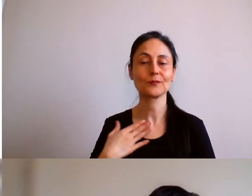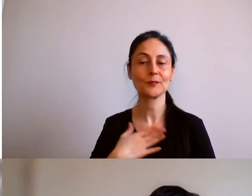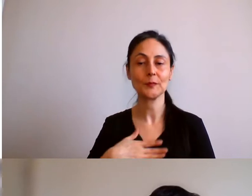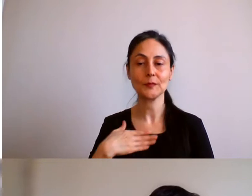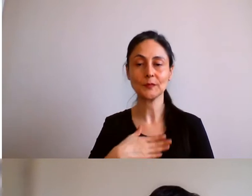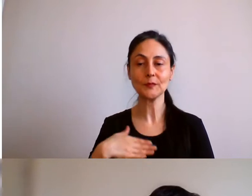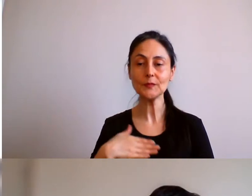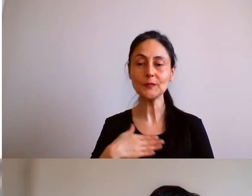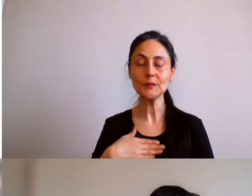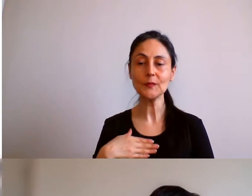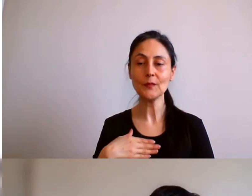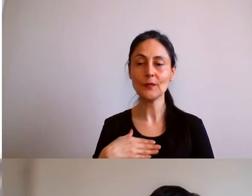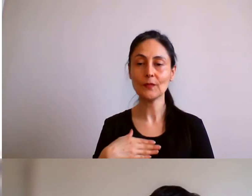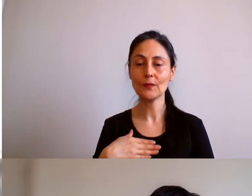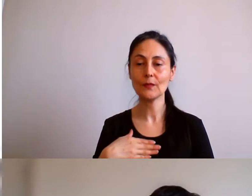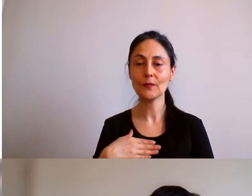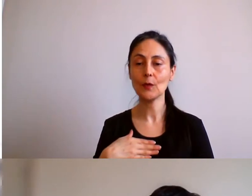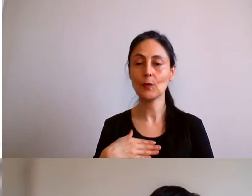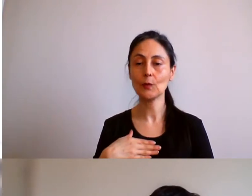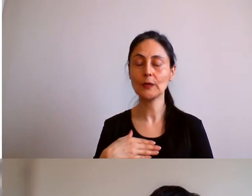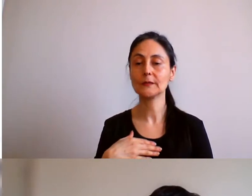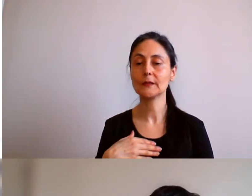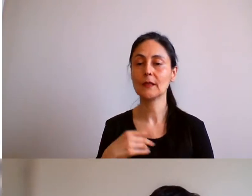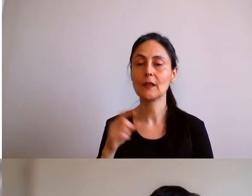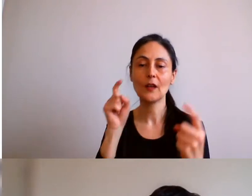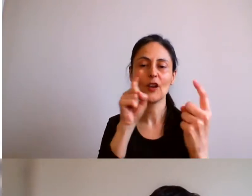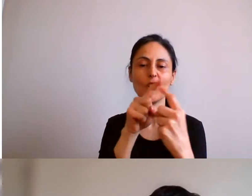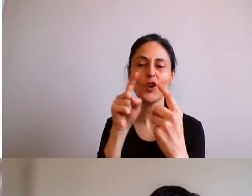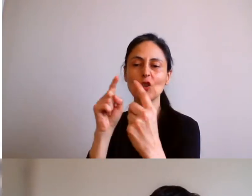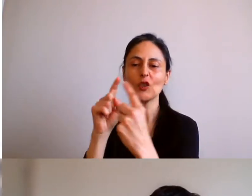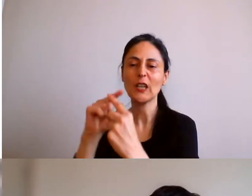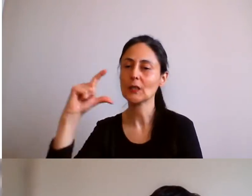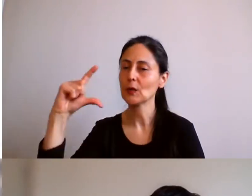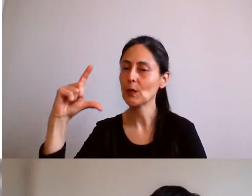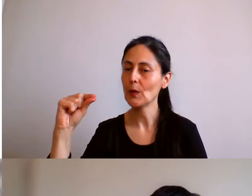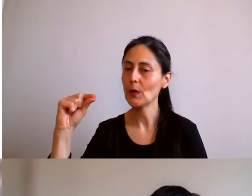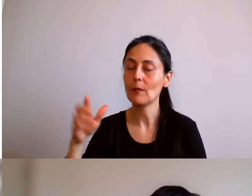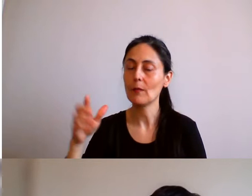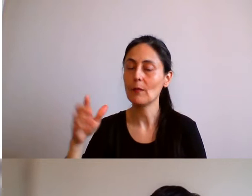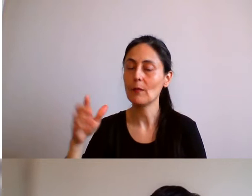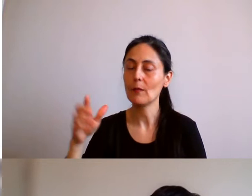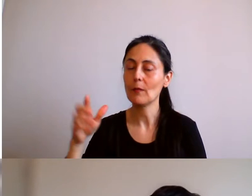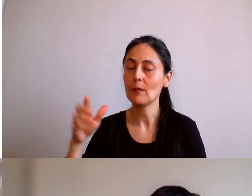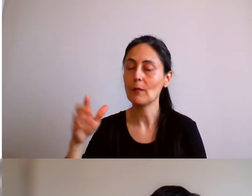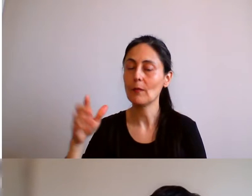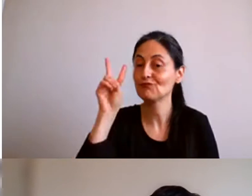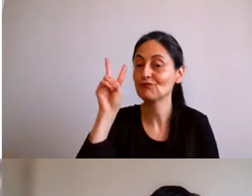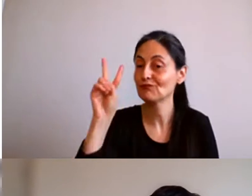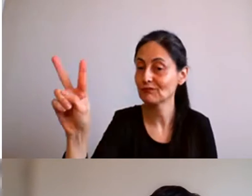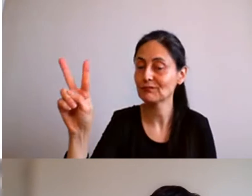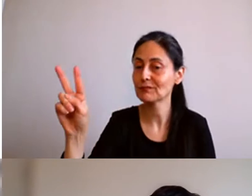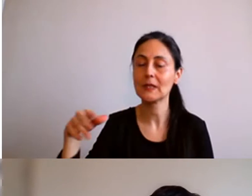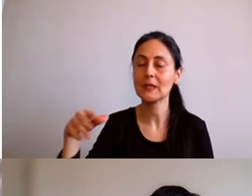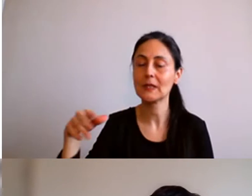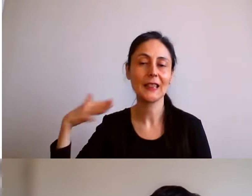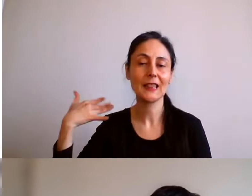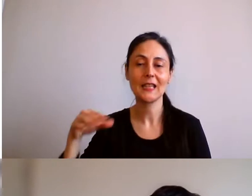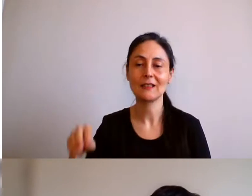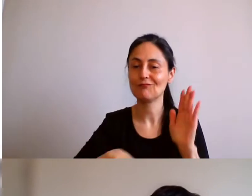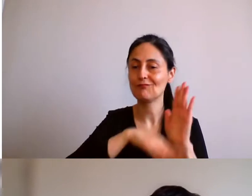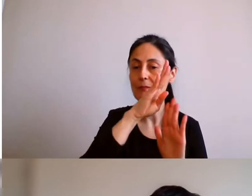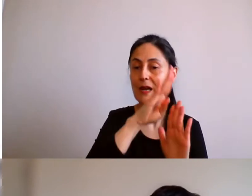poco contacto y que nos visibilicen, pero hoy en día es más necesario que nunca, sobre todo porque el 18 de agosto